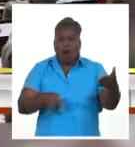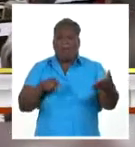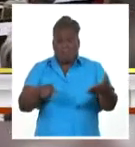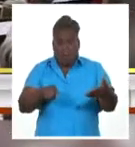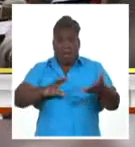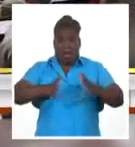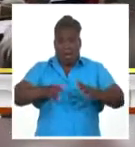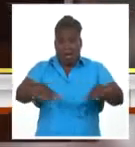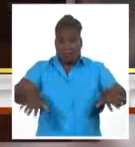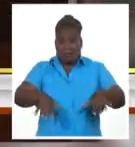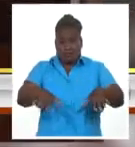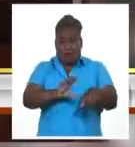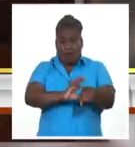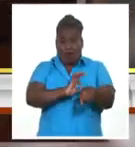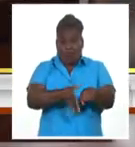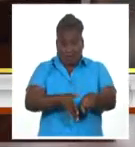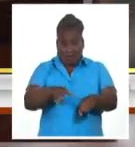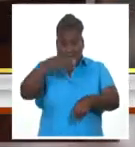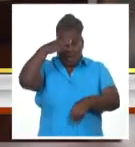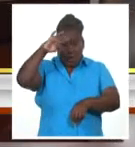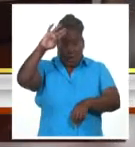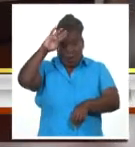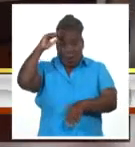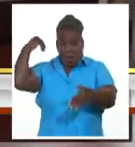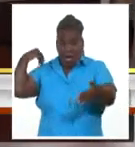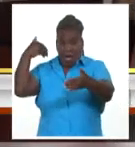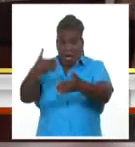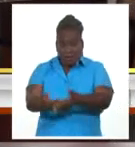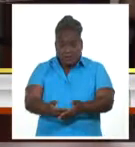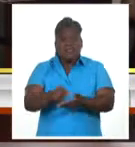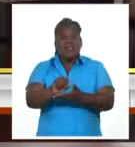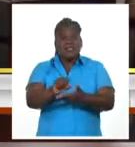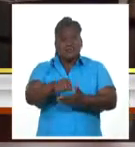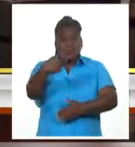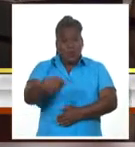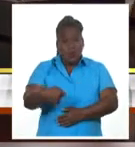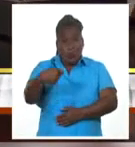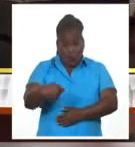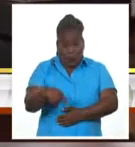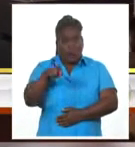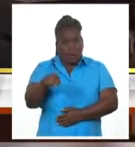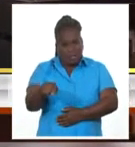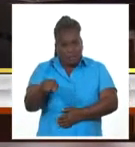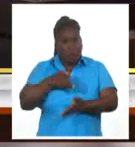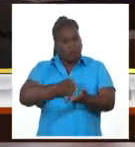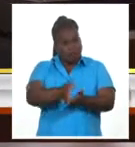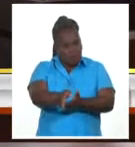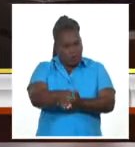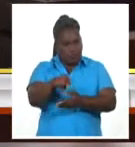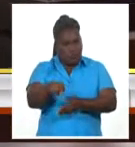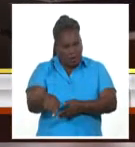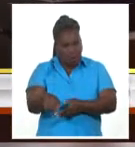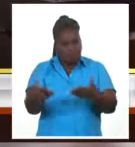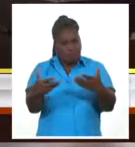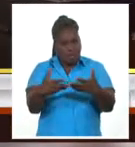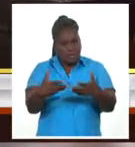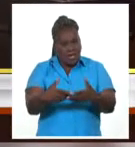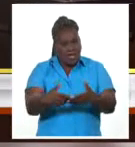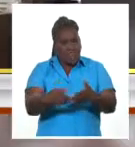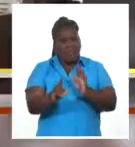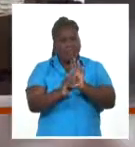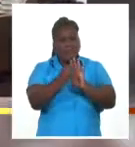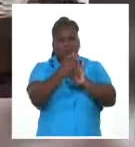situación epidemiológica vivida en el país, los servicios jurídicos mantuvieron vitalidad en correspondencia con las disposiciones aprobadas por el